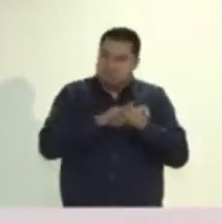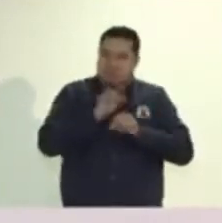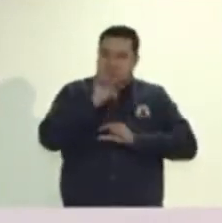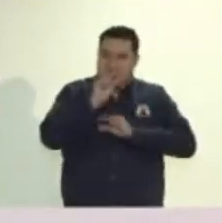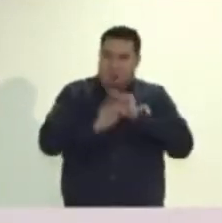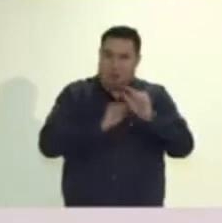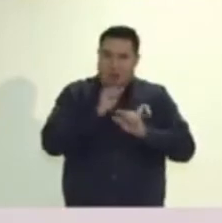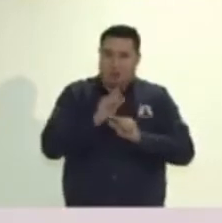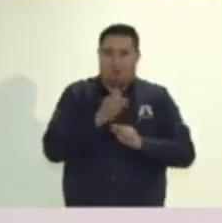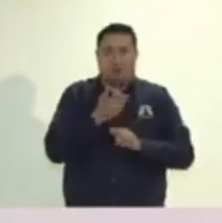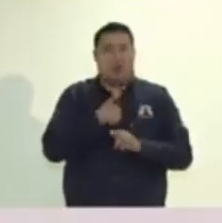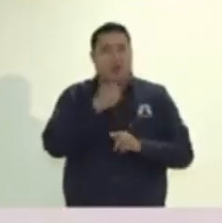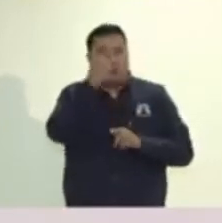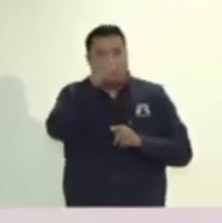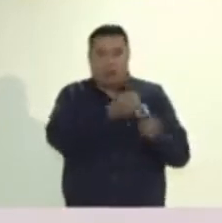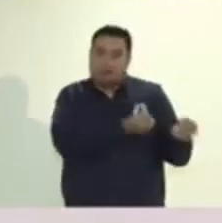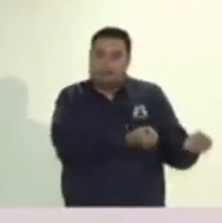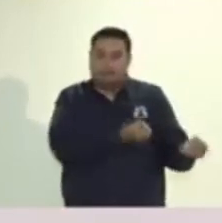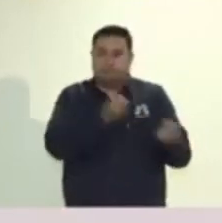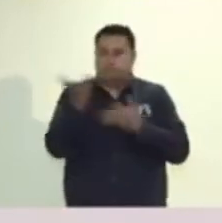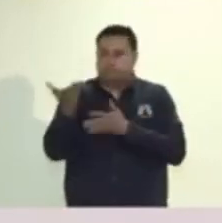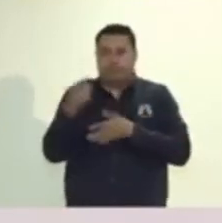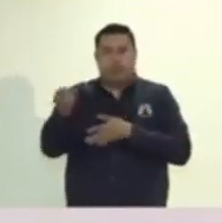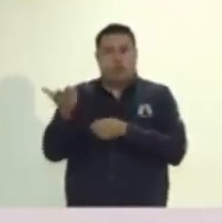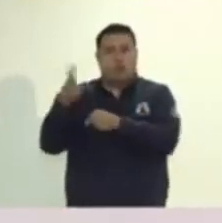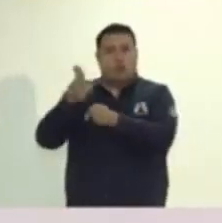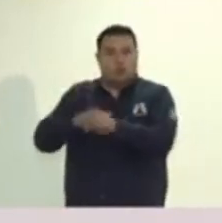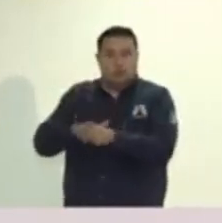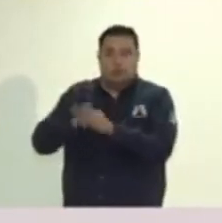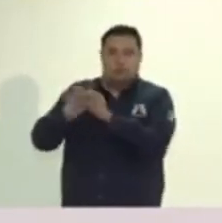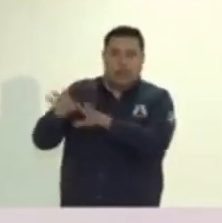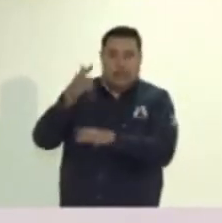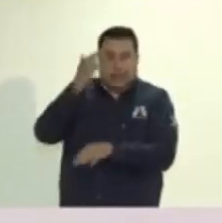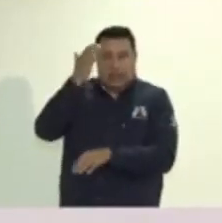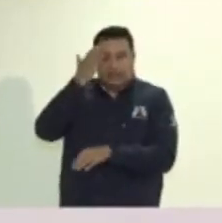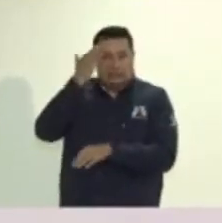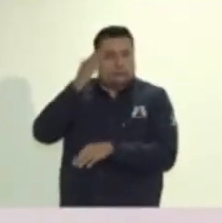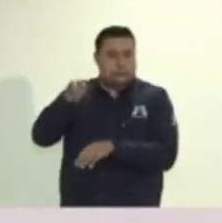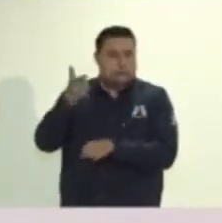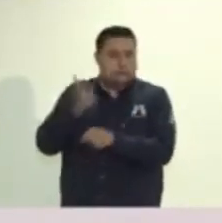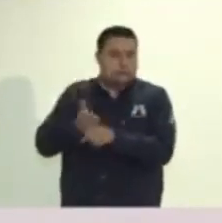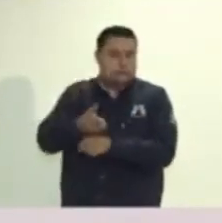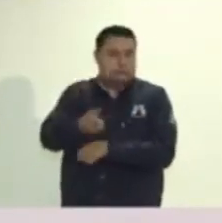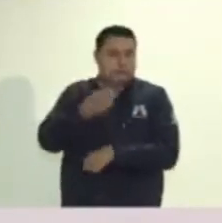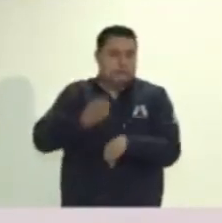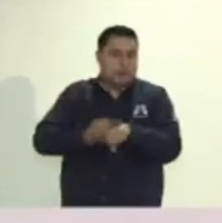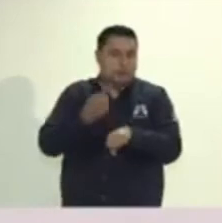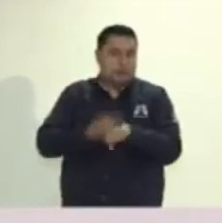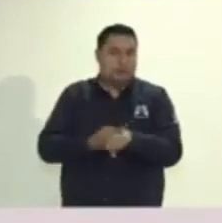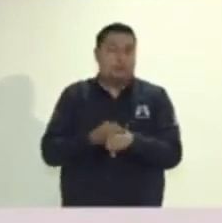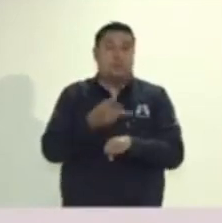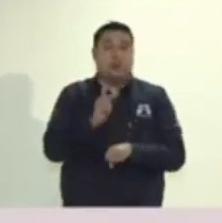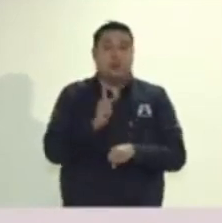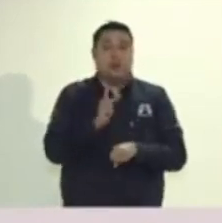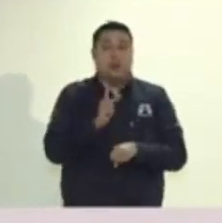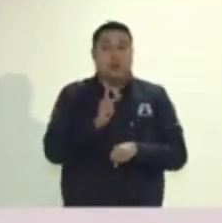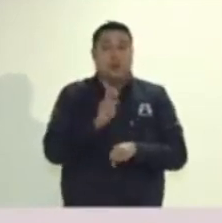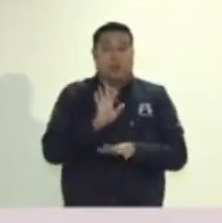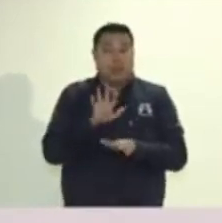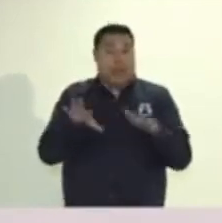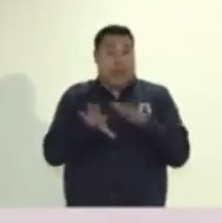poder brindar la atención y traslado seguro a aquellas personas que han sido identificadas, pero ya no hay marcha atrás.